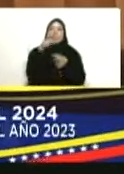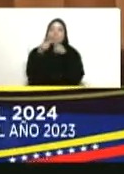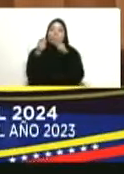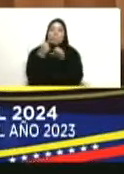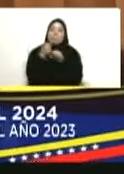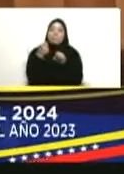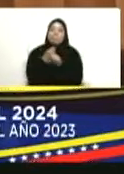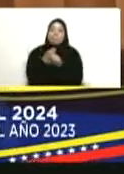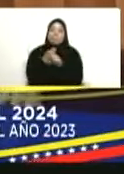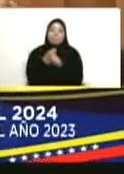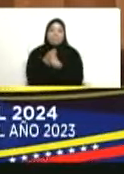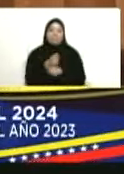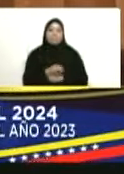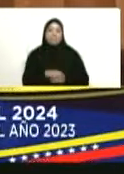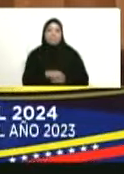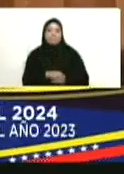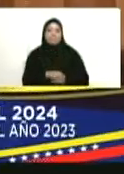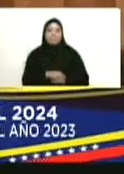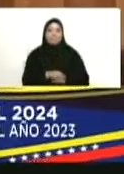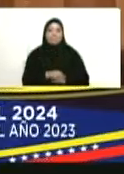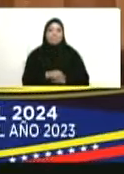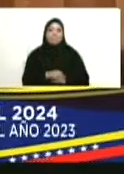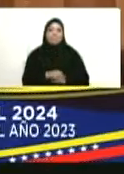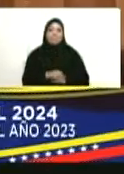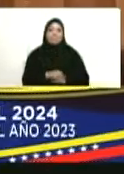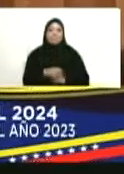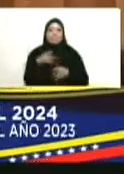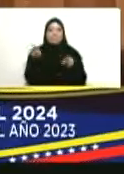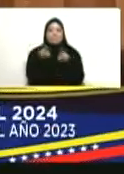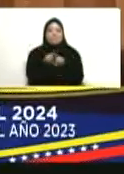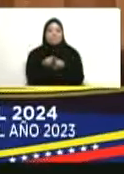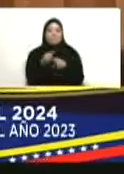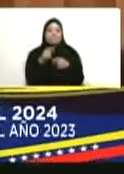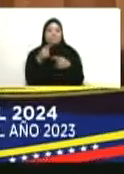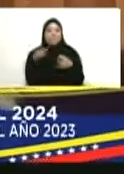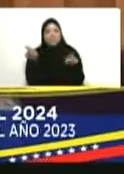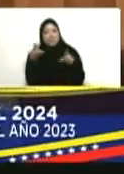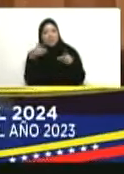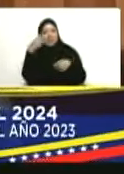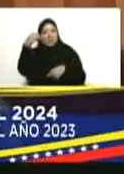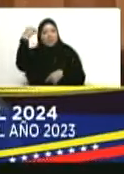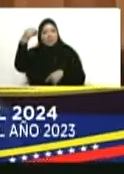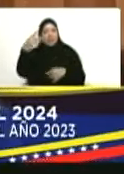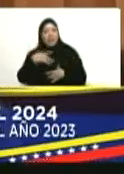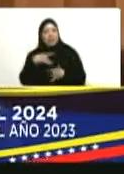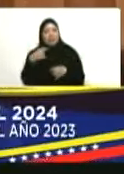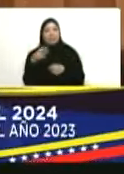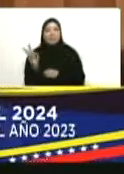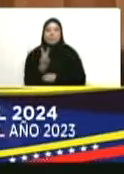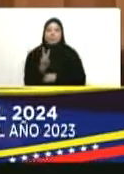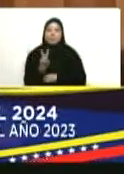conversadito, con respeto, en términos de igualdad, viendo el interés nacional,